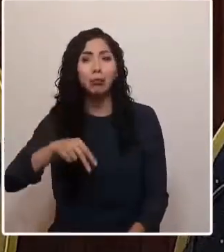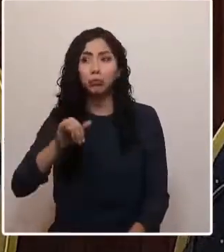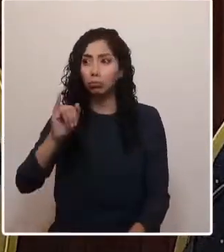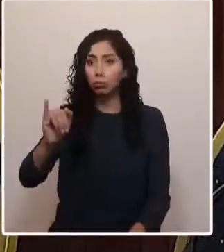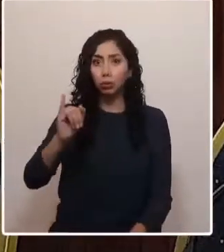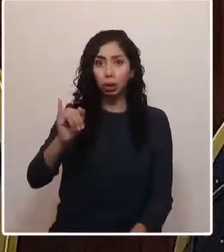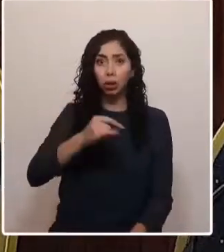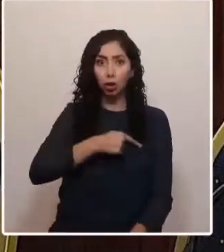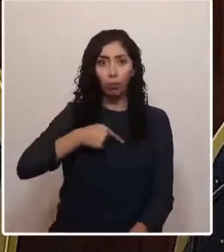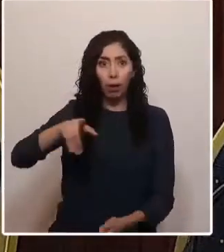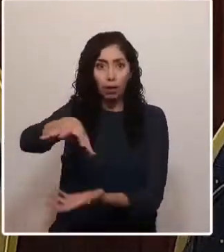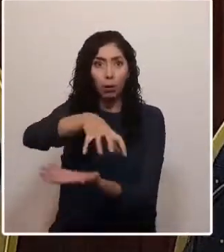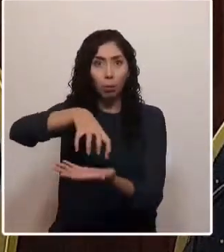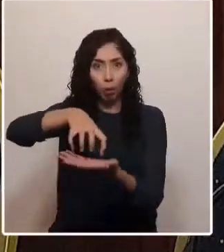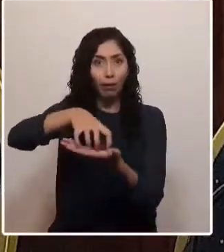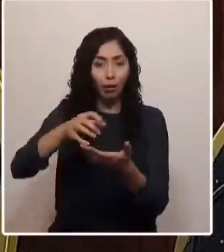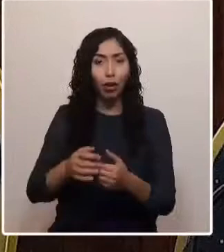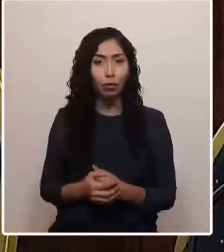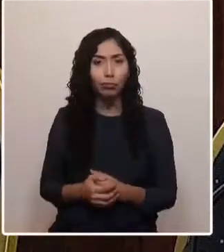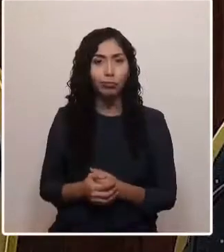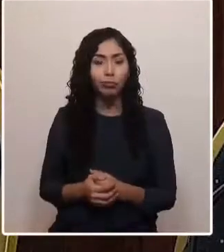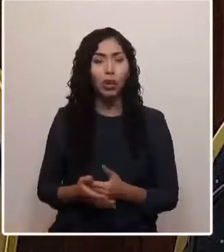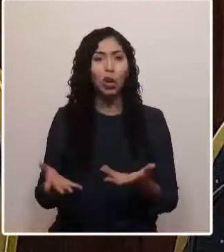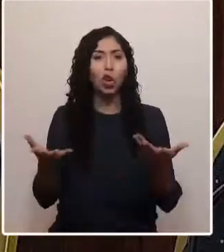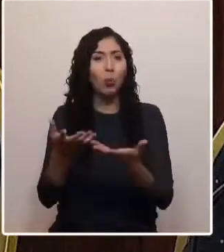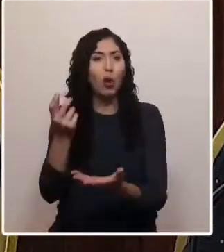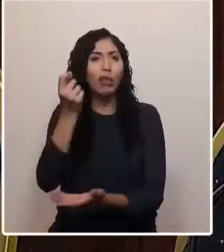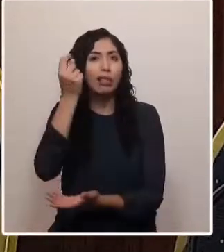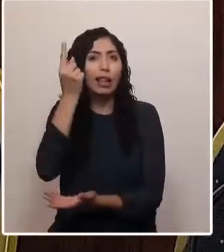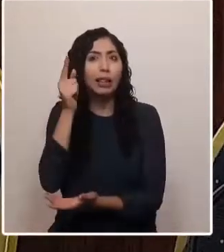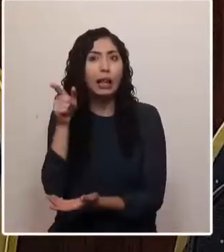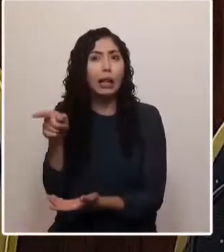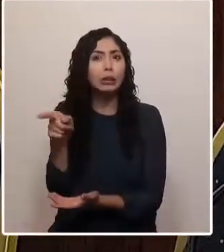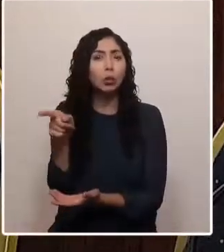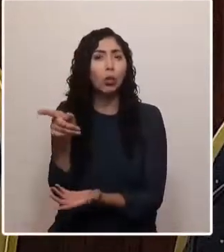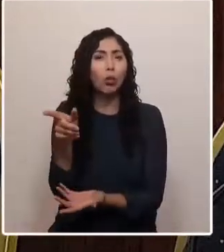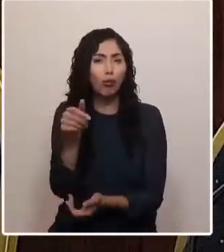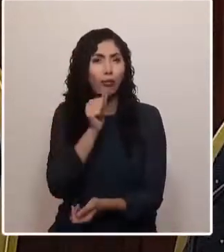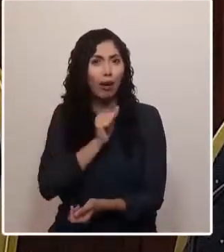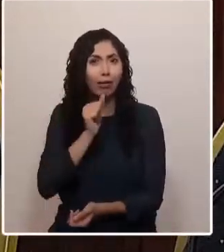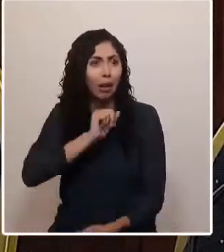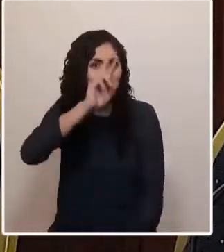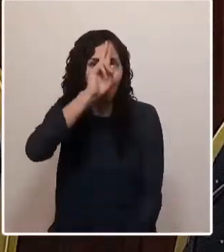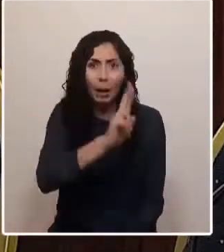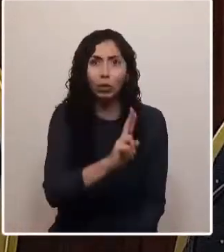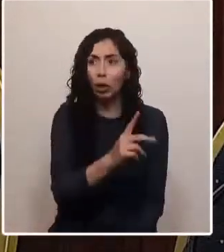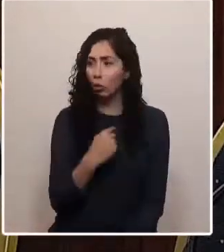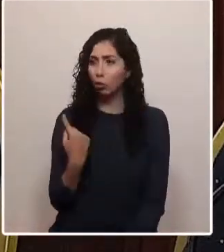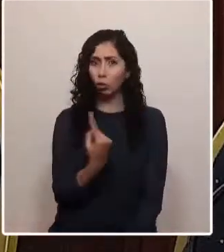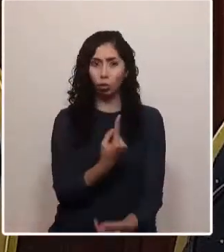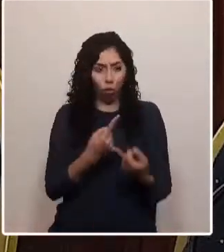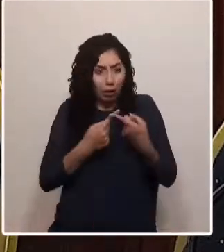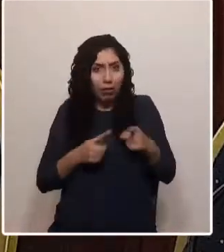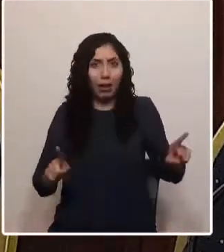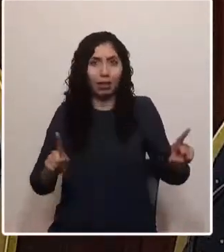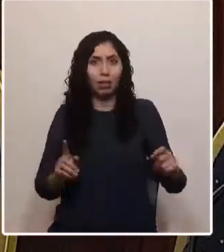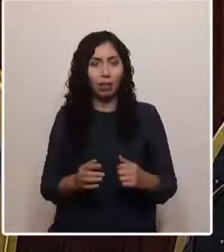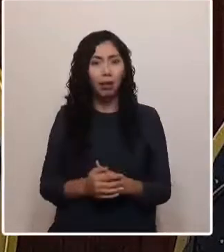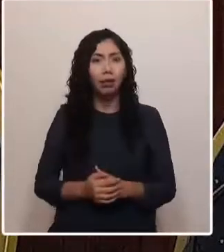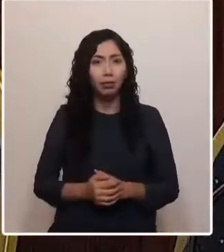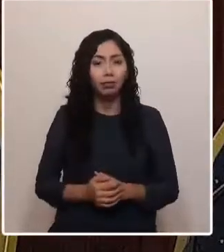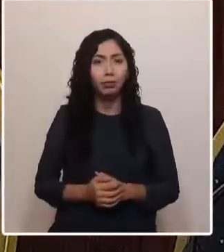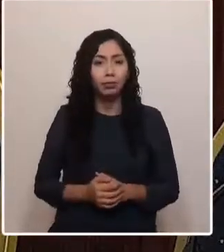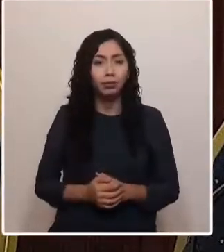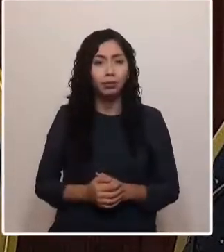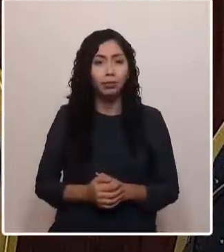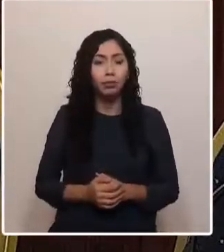hermana Lidia. ¿Cómo se le puede entender a aquello sino una falta de respeto a quienes somos diferentes? No son pocos los